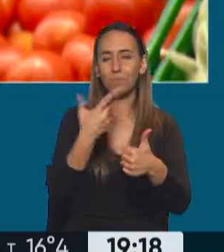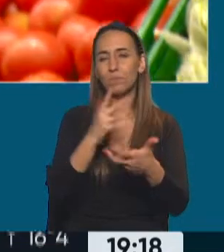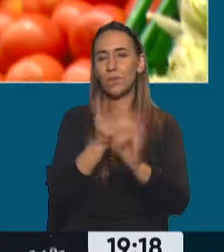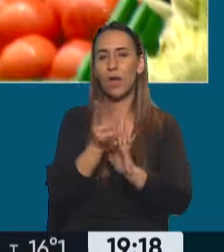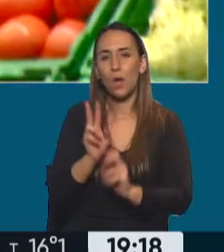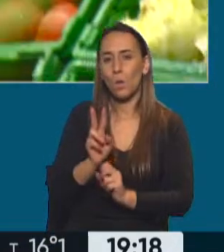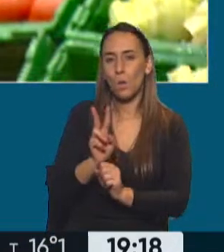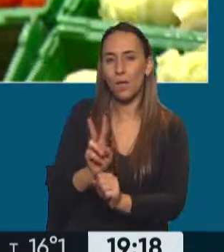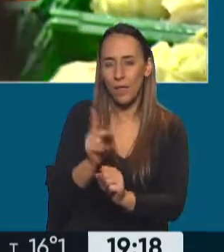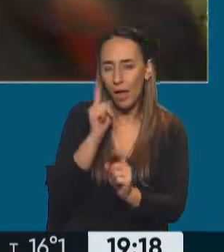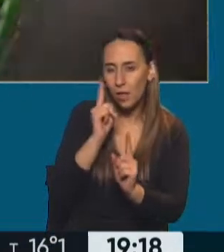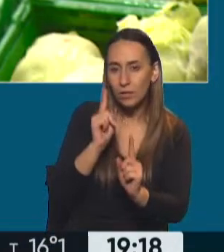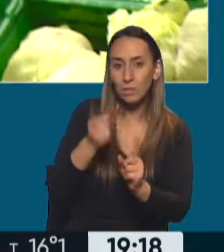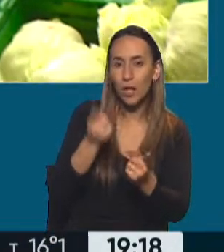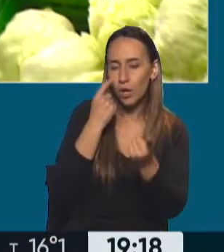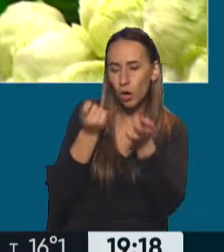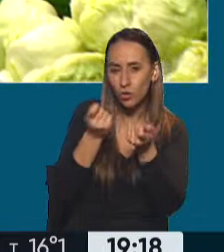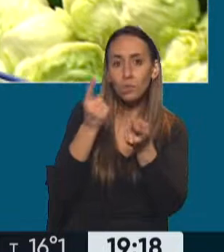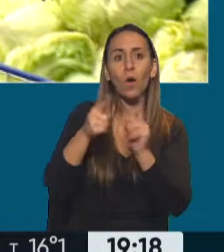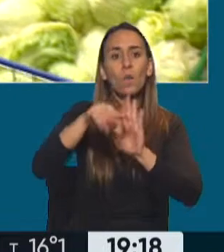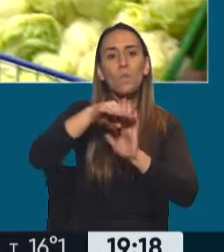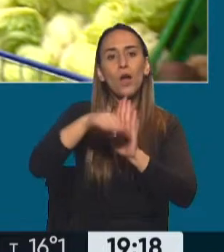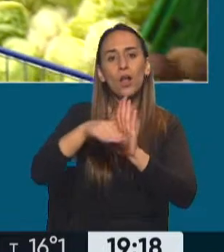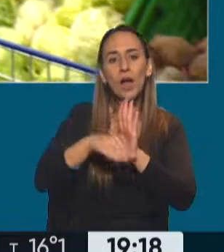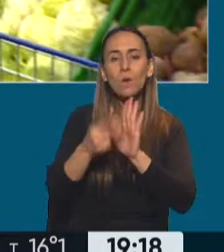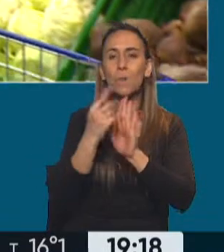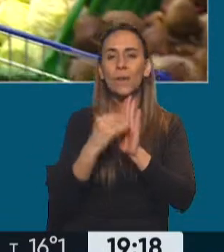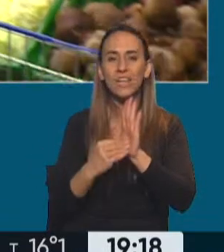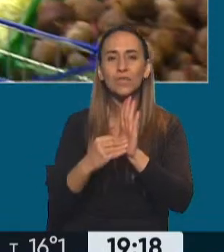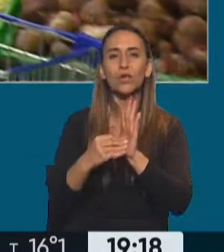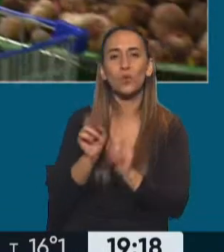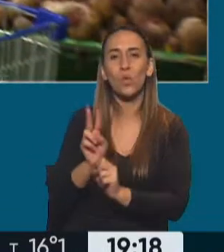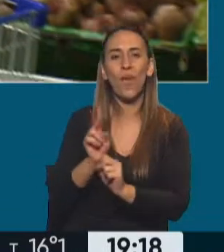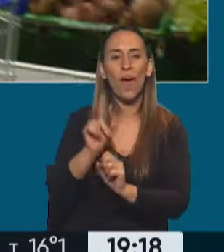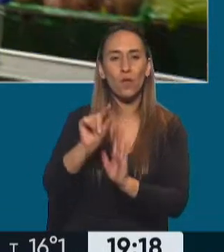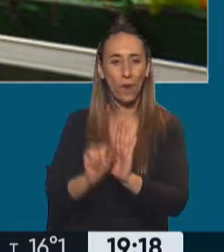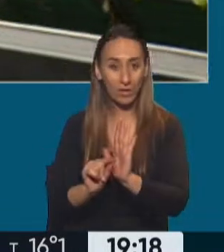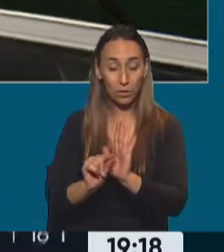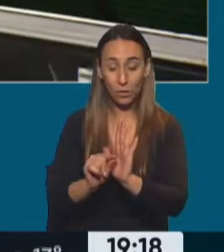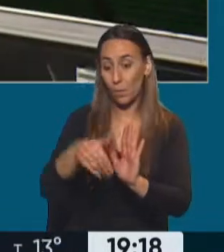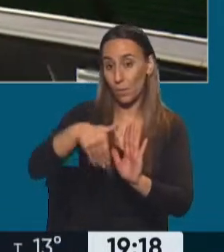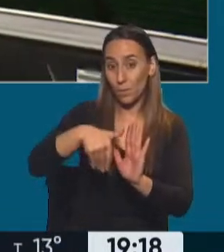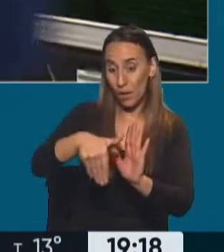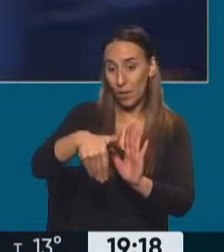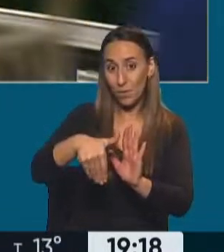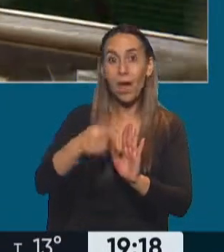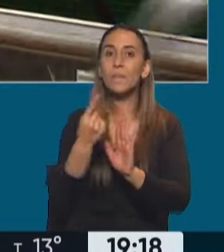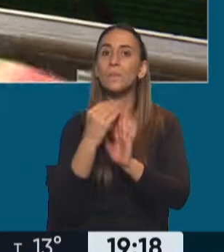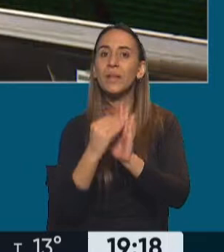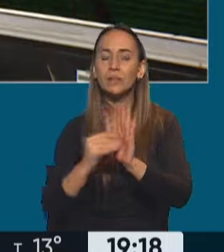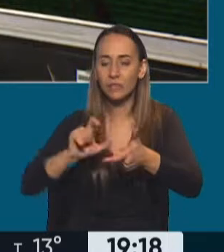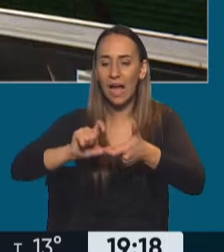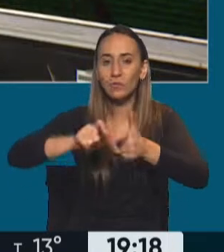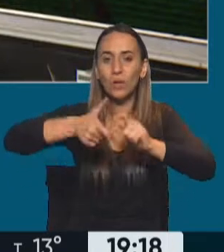el control, ¿sí?, del programa Precios Cuidados. Estamos a unos días de que se actualicen, ¿sí?, los precios de